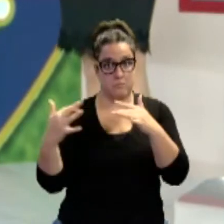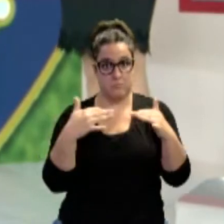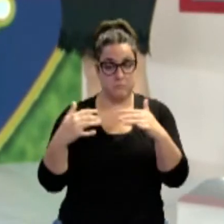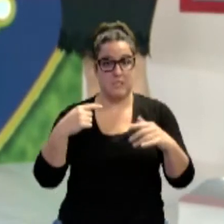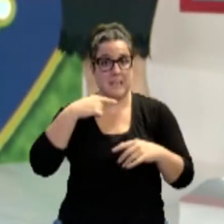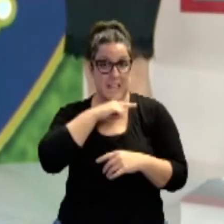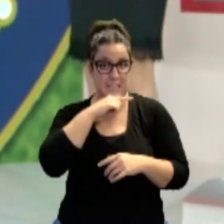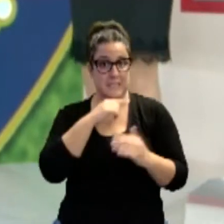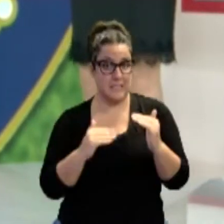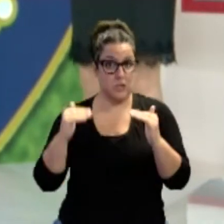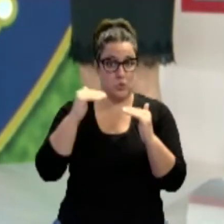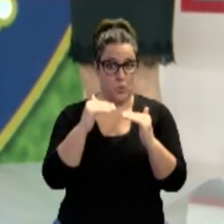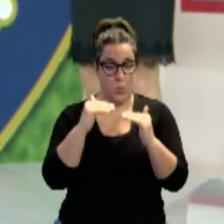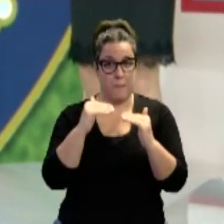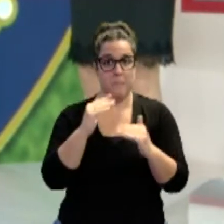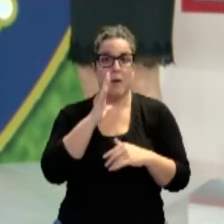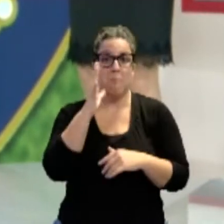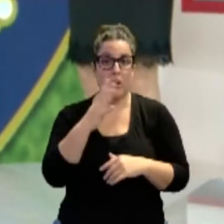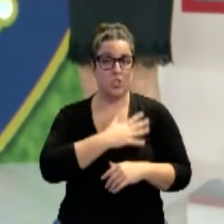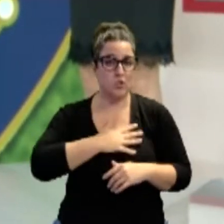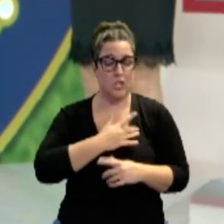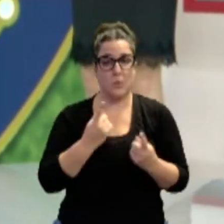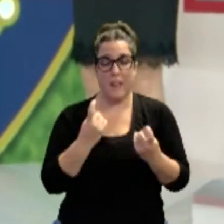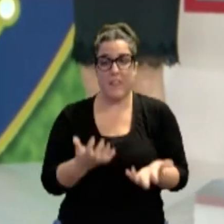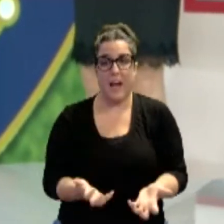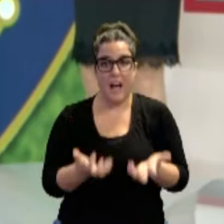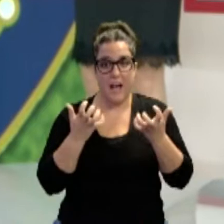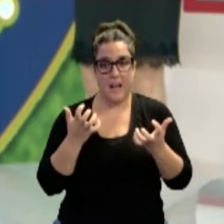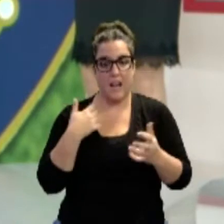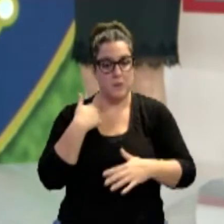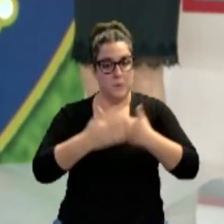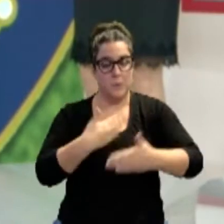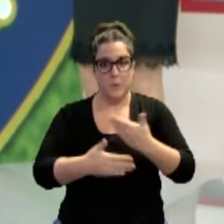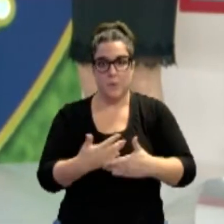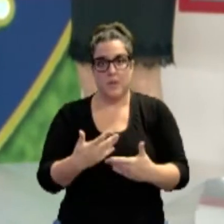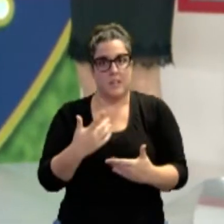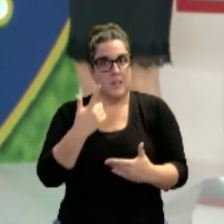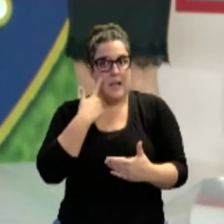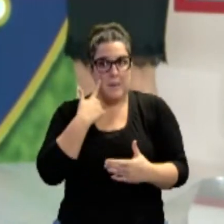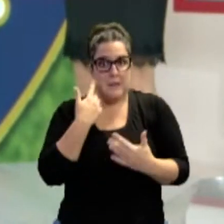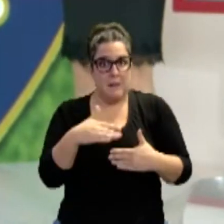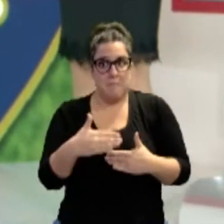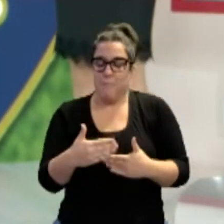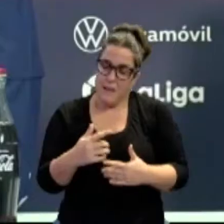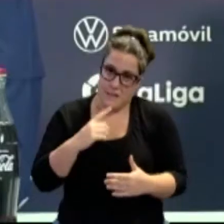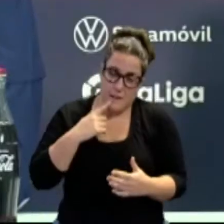Elche. Los rojillos necesitan una victoria que rompa su mala dinámica y con la que no se descuelguen en la tabla.